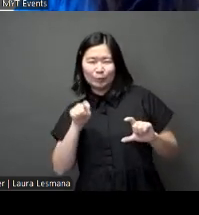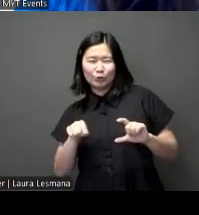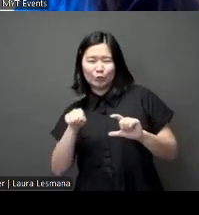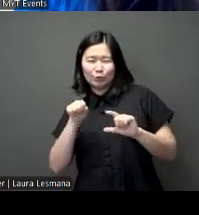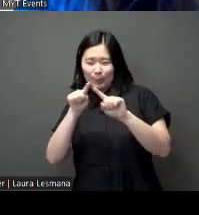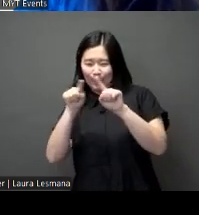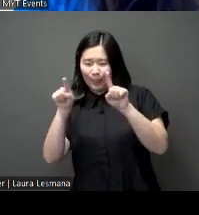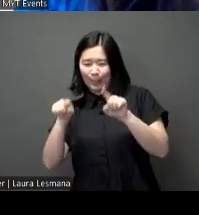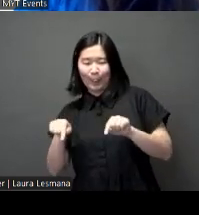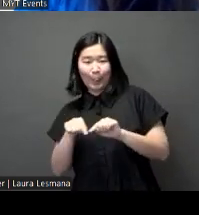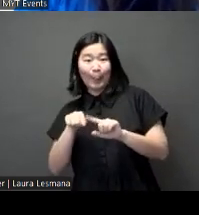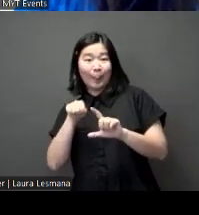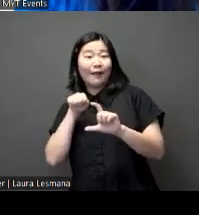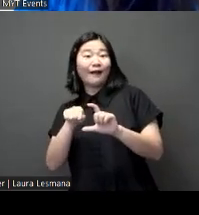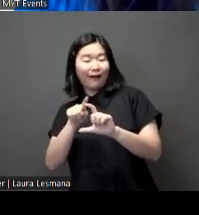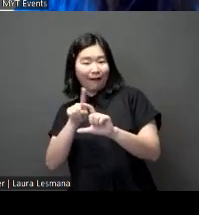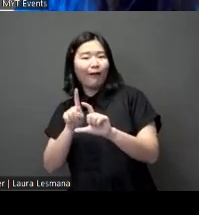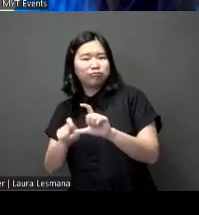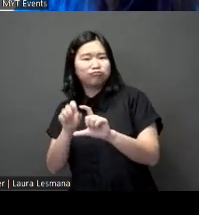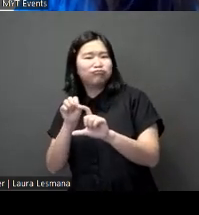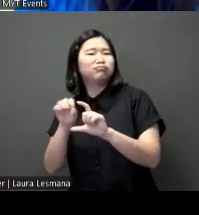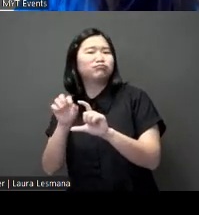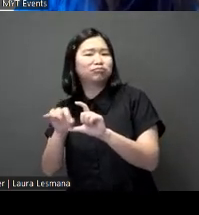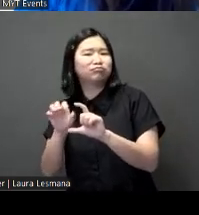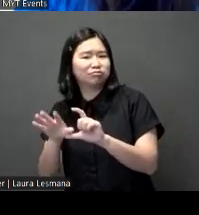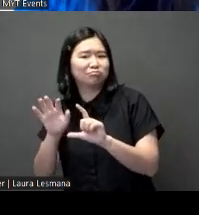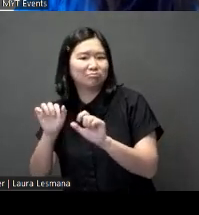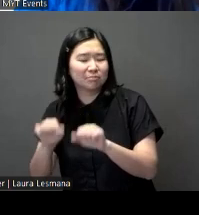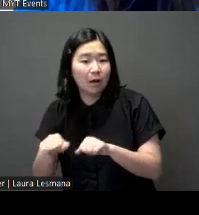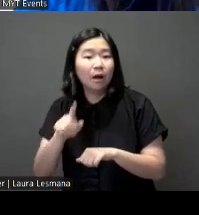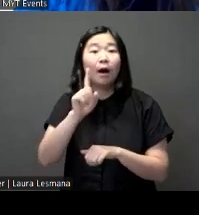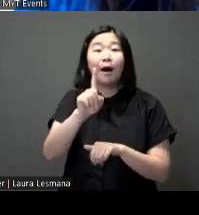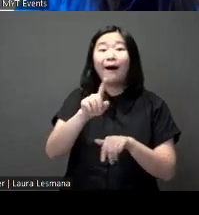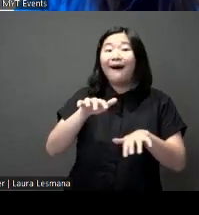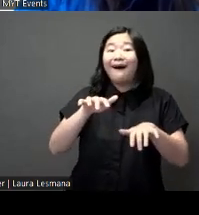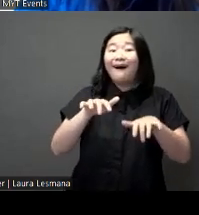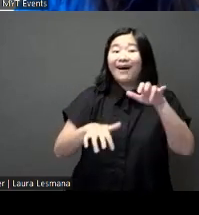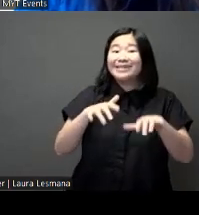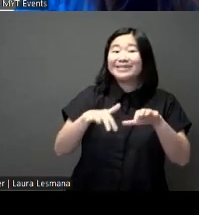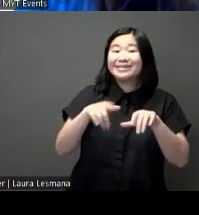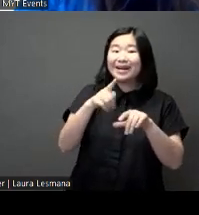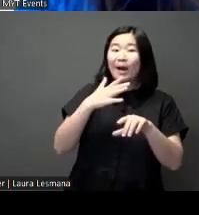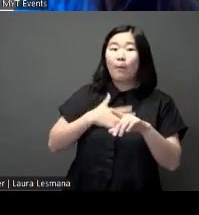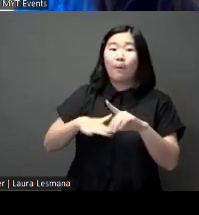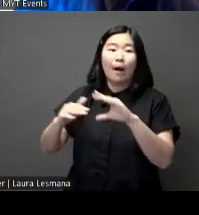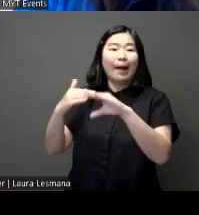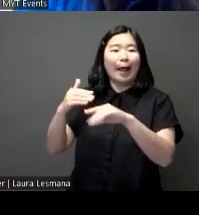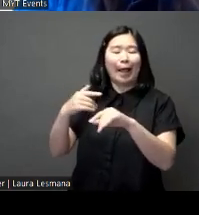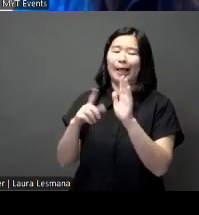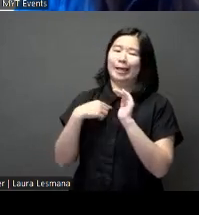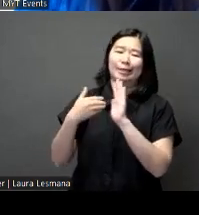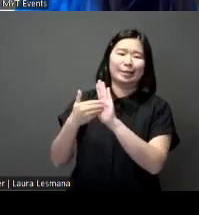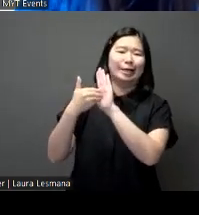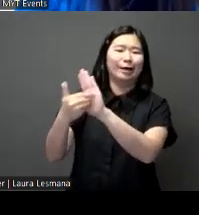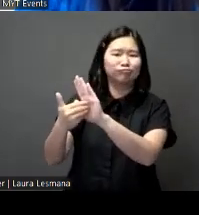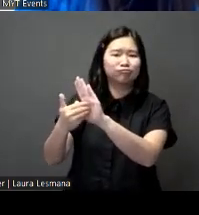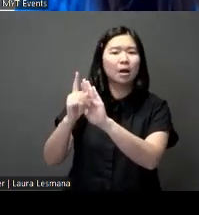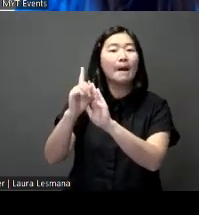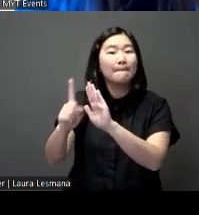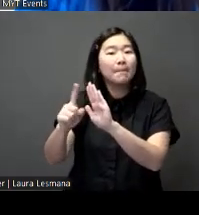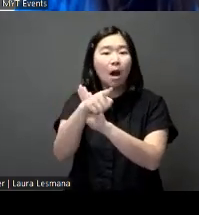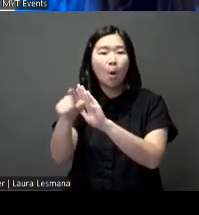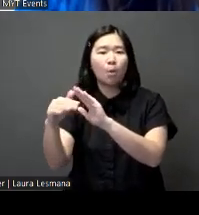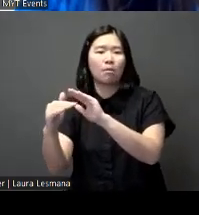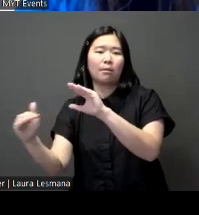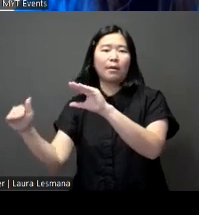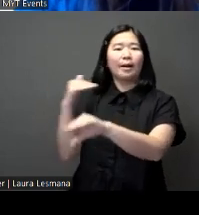event feeds sepan are que available to la support ventana you via de email. chat Search no them está at habilitada para esta sesión. nytco@radio.com. It gives links, Pero accessibility pueden options and enviarnos un